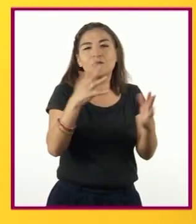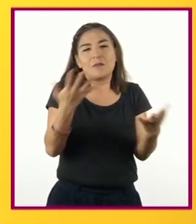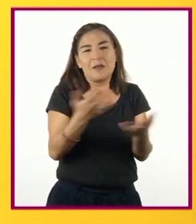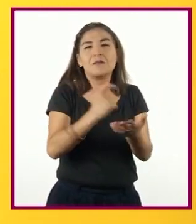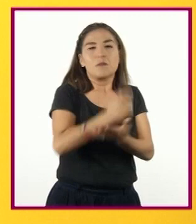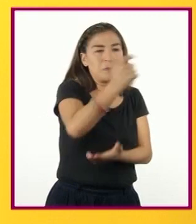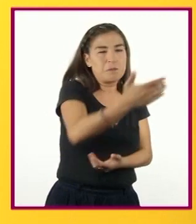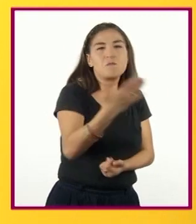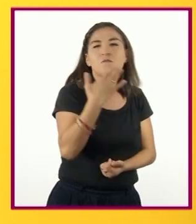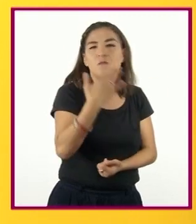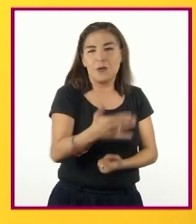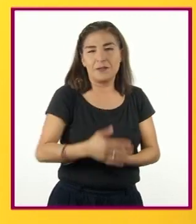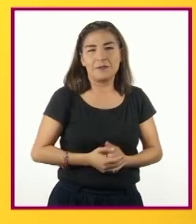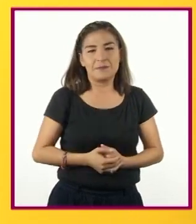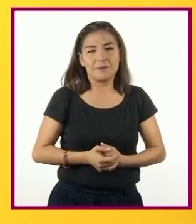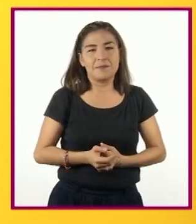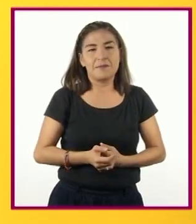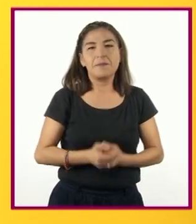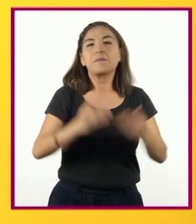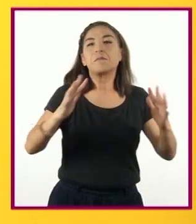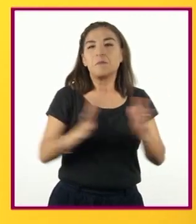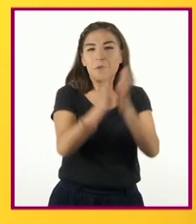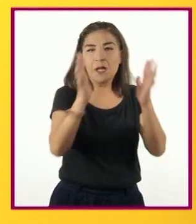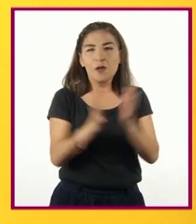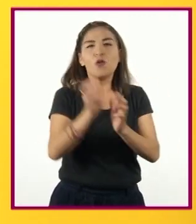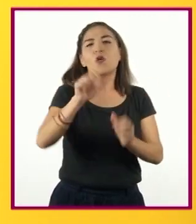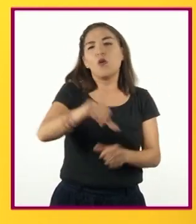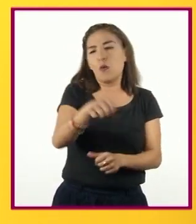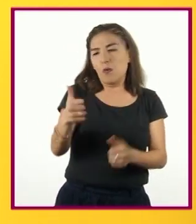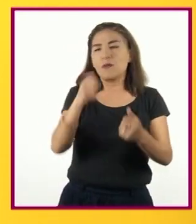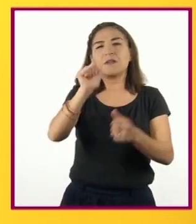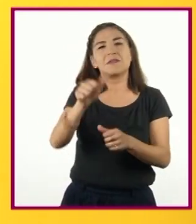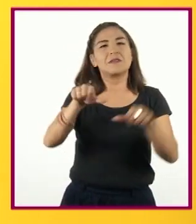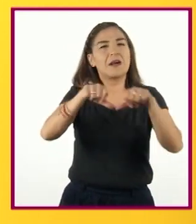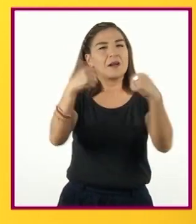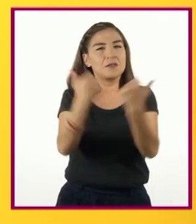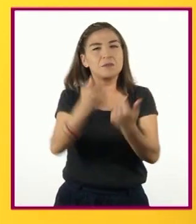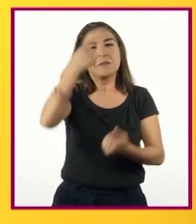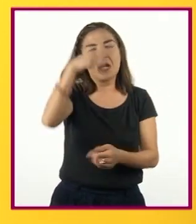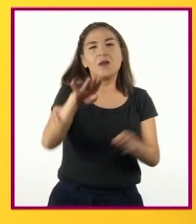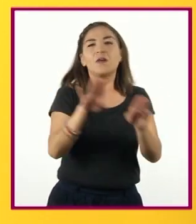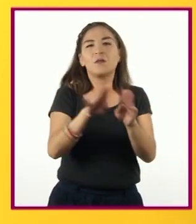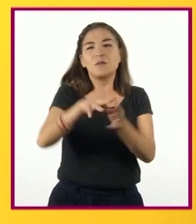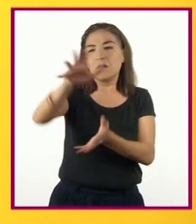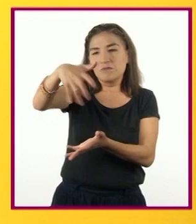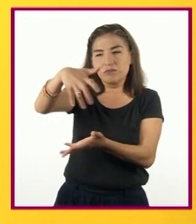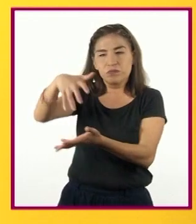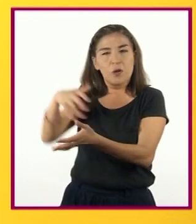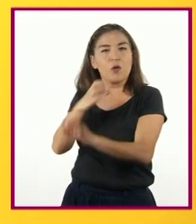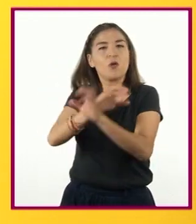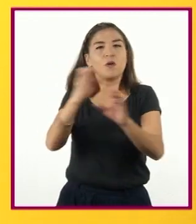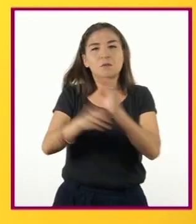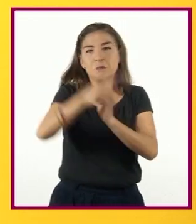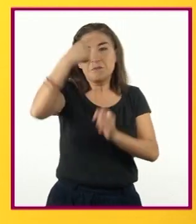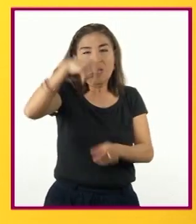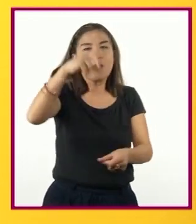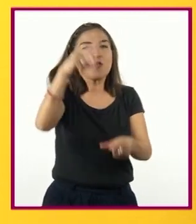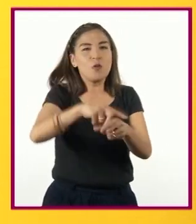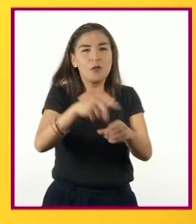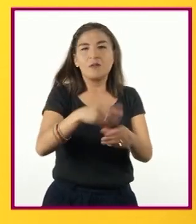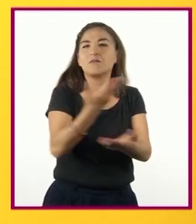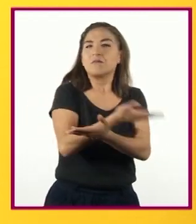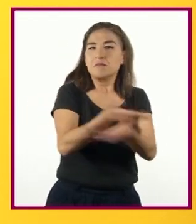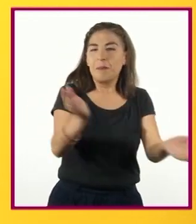retribución adecuada. Participar con organizaciones que recolectan productos para hacer donaciones a